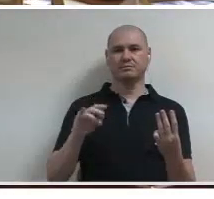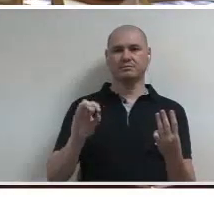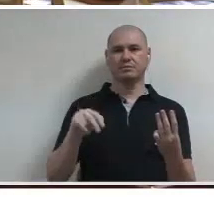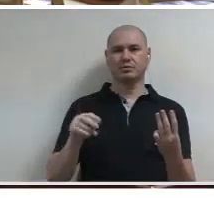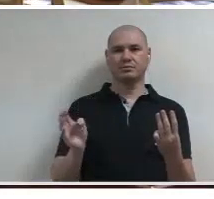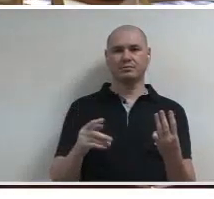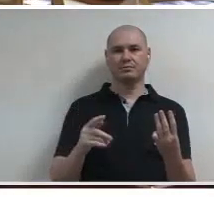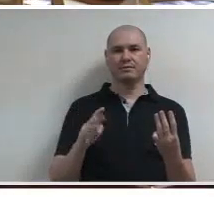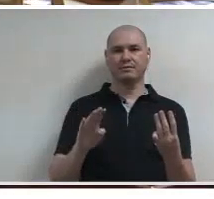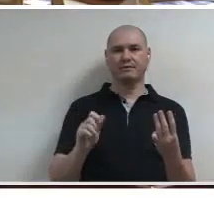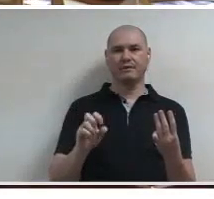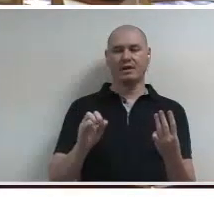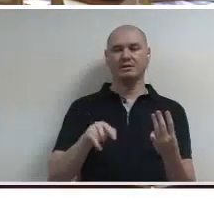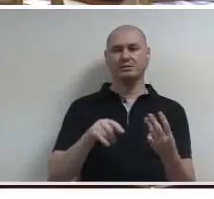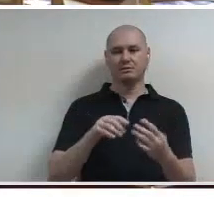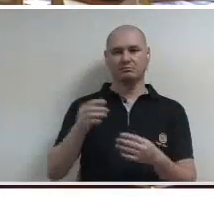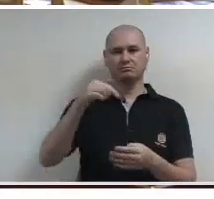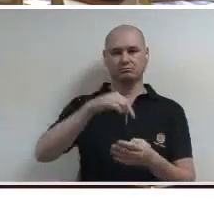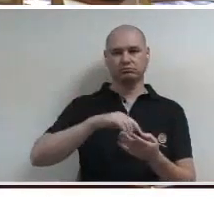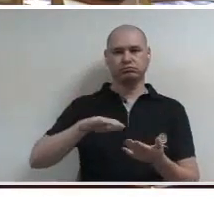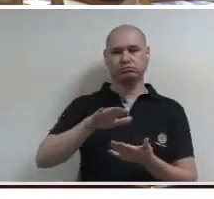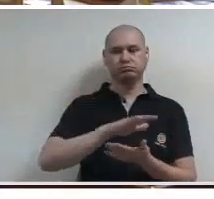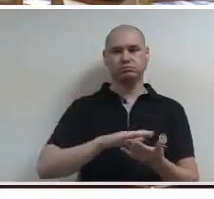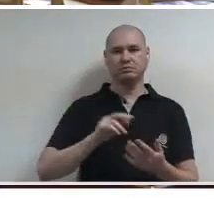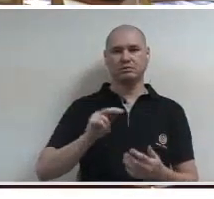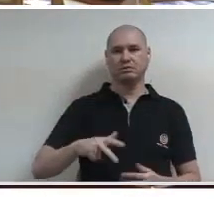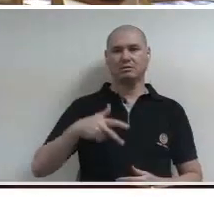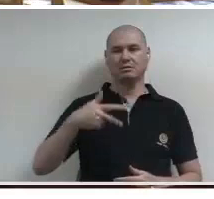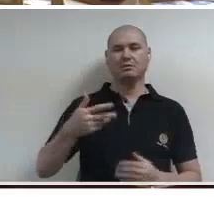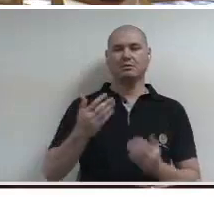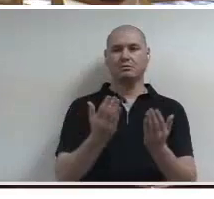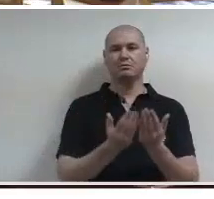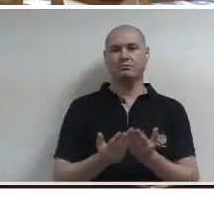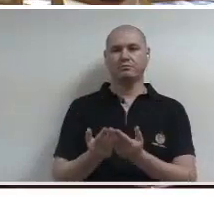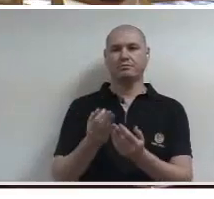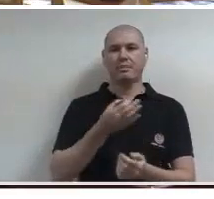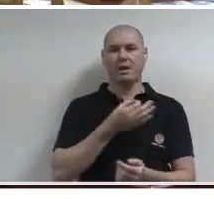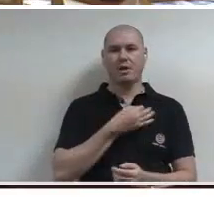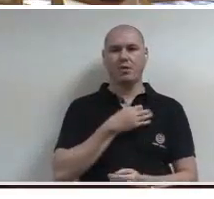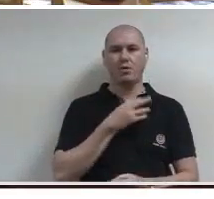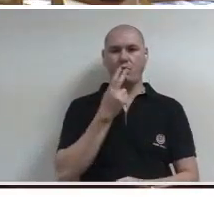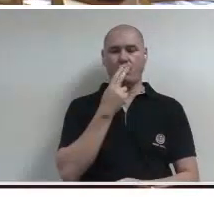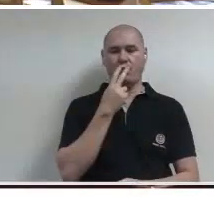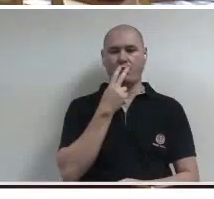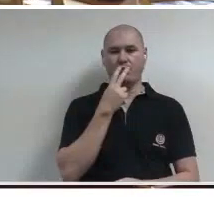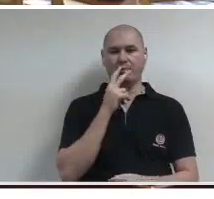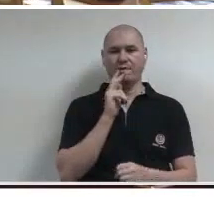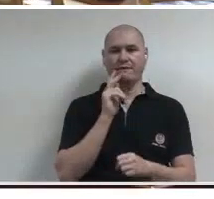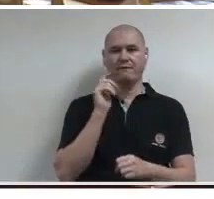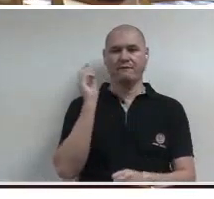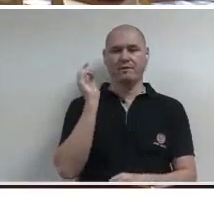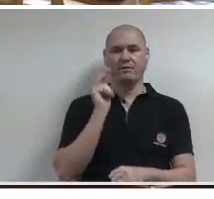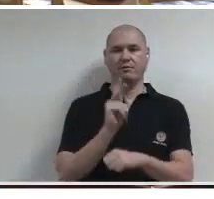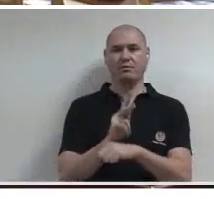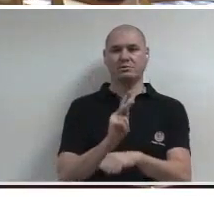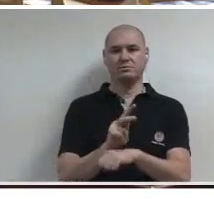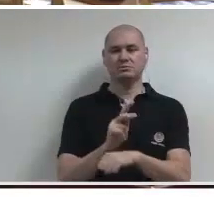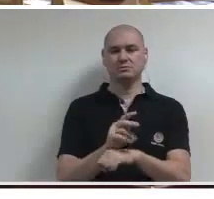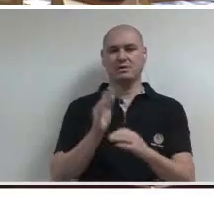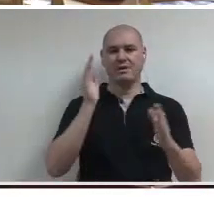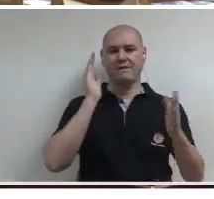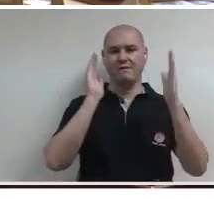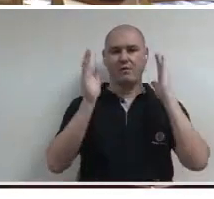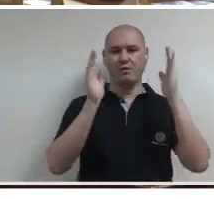Concepción Báez Pérez Ayureina, Canin de Yuguaboí, Obreco Formación Terciaria Medalla de Oro,